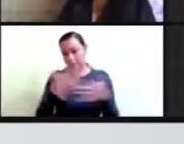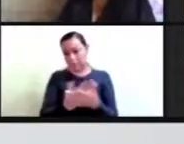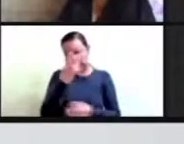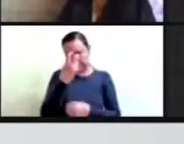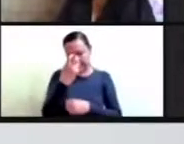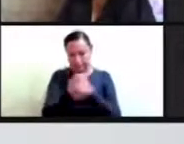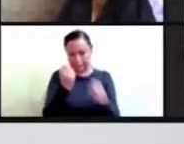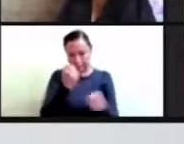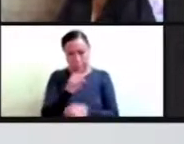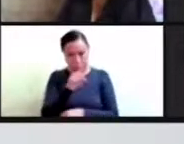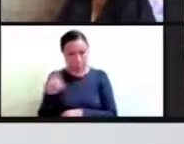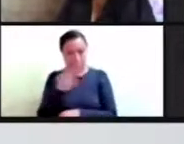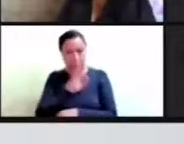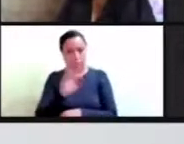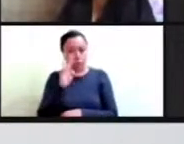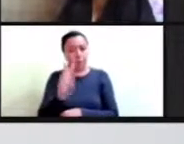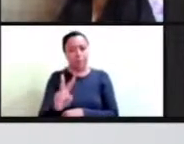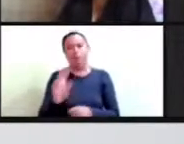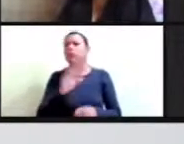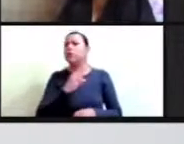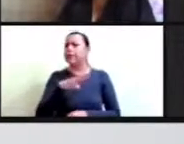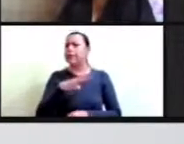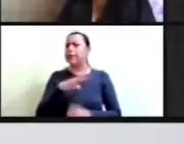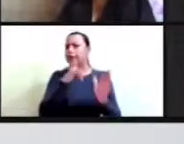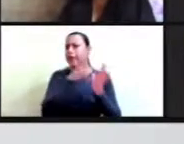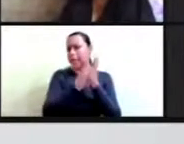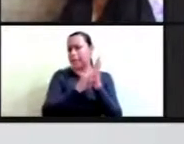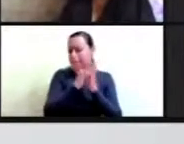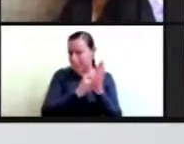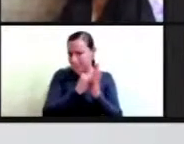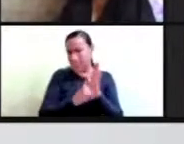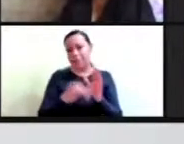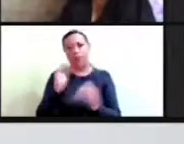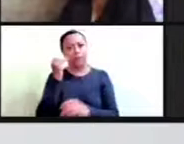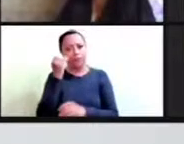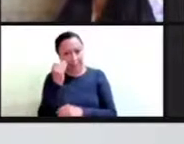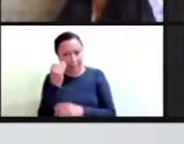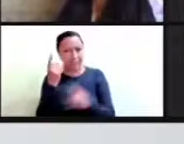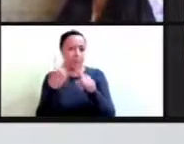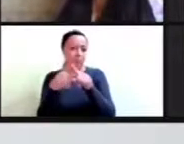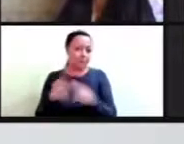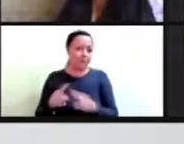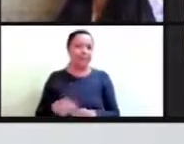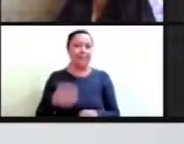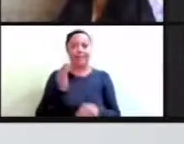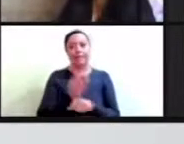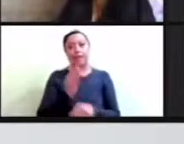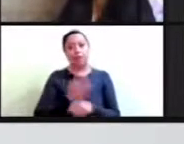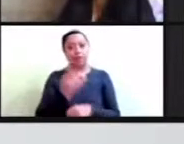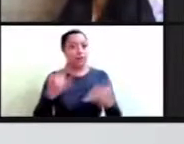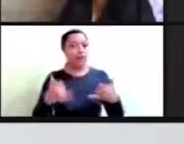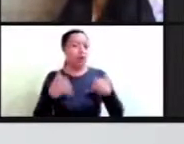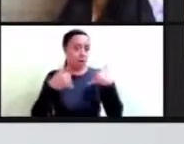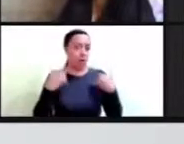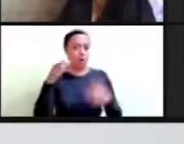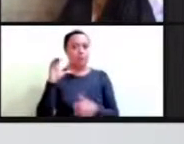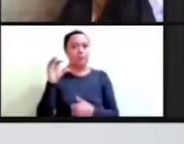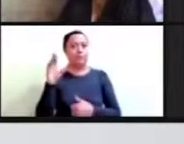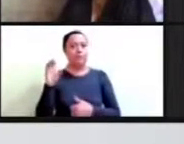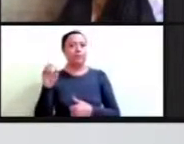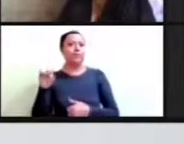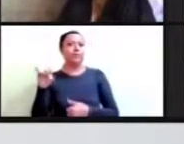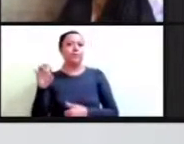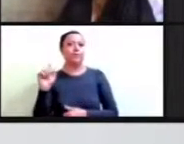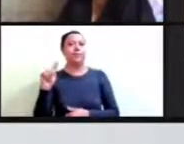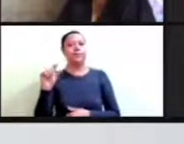ver, ya tenemos canal de YouTube y Facebook, todas esas cosas que estos jóvenes cronistas nos han llegado.